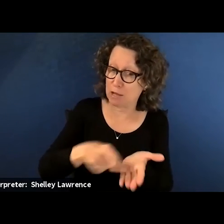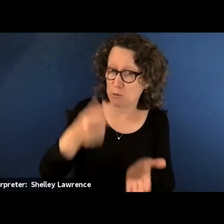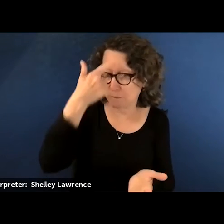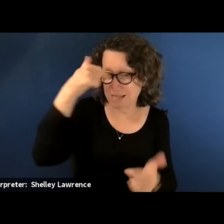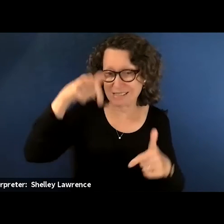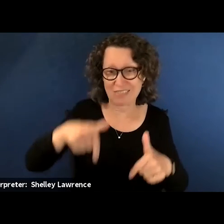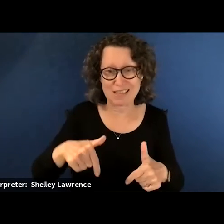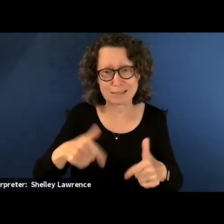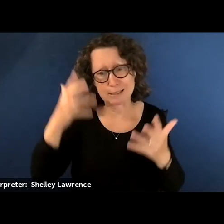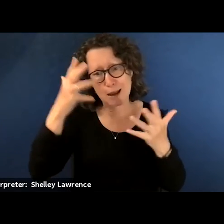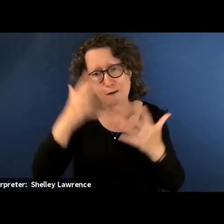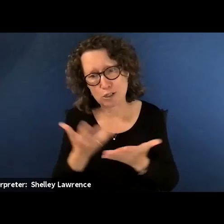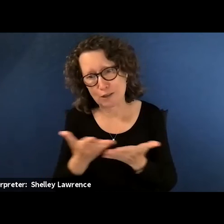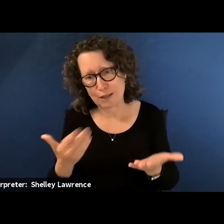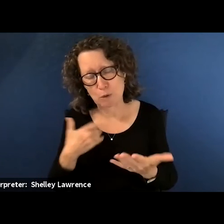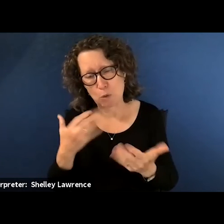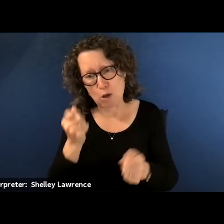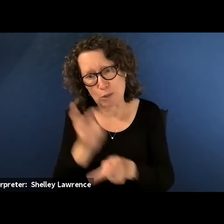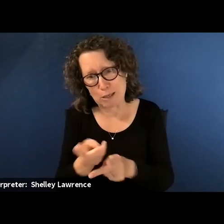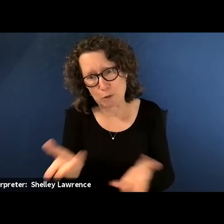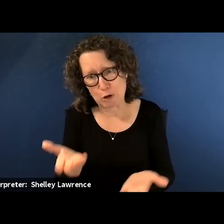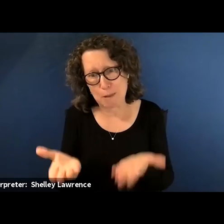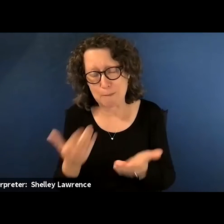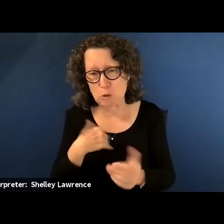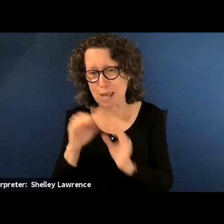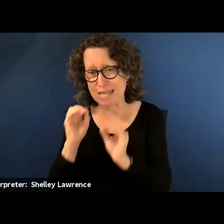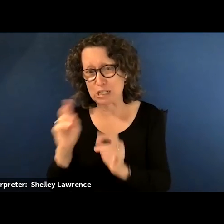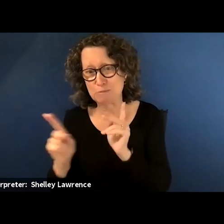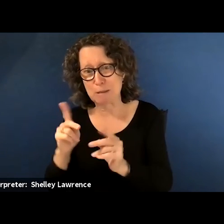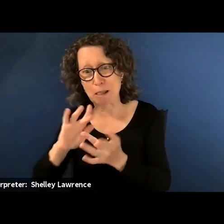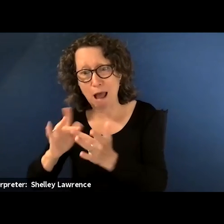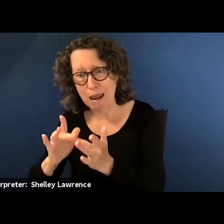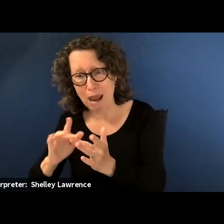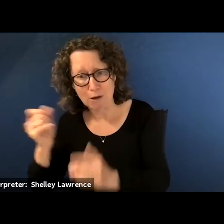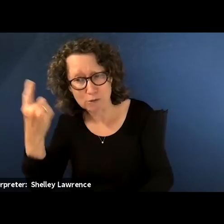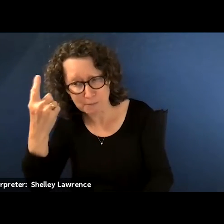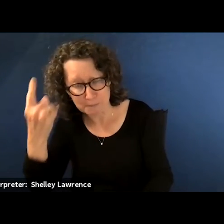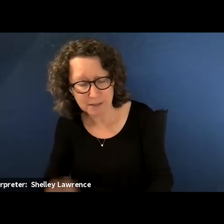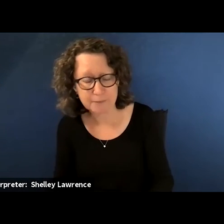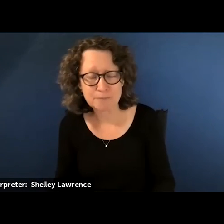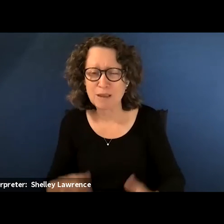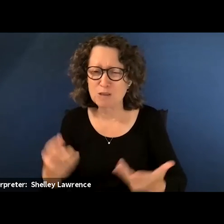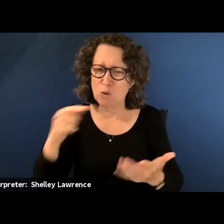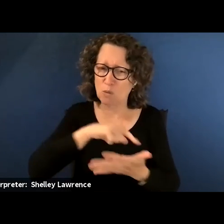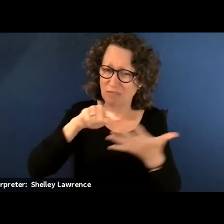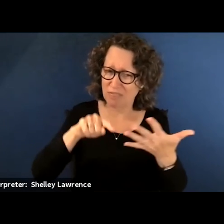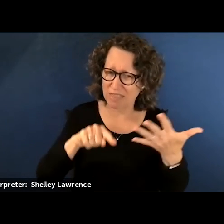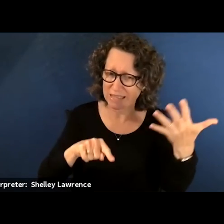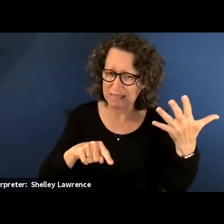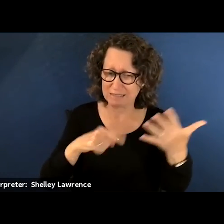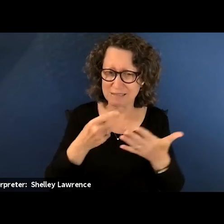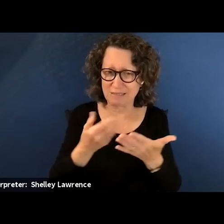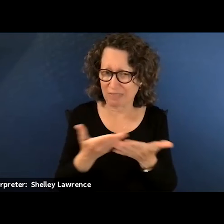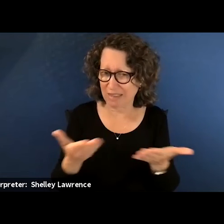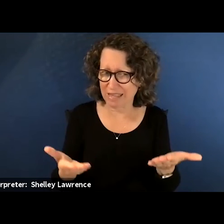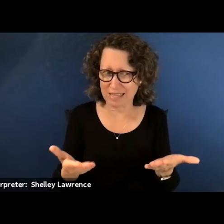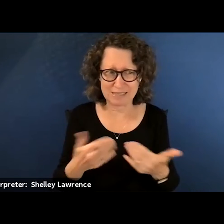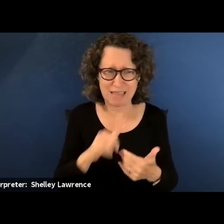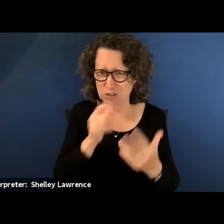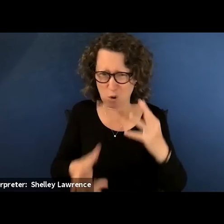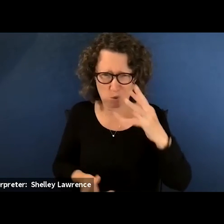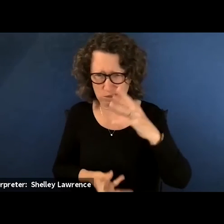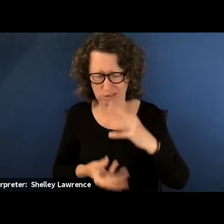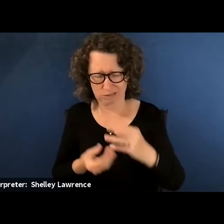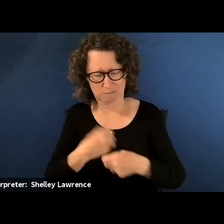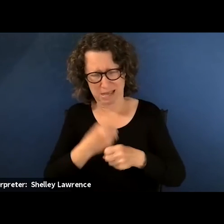todavía pues tenemos que hacer esto, pero todavía les vamos a pagar? Tal vez ustedes pueden ser maestros en línea o algo así. Este tipo